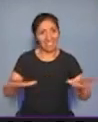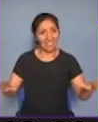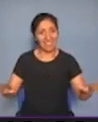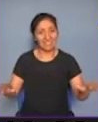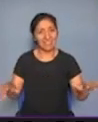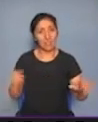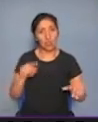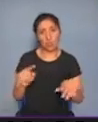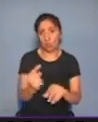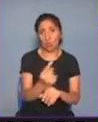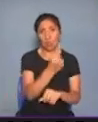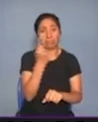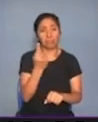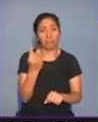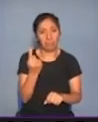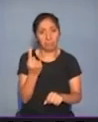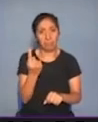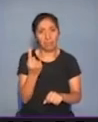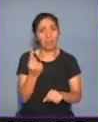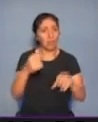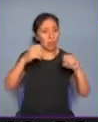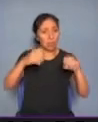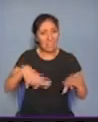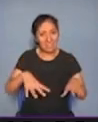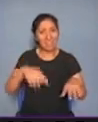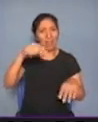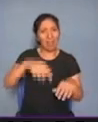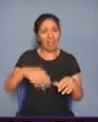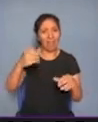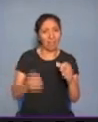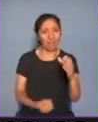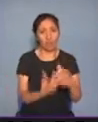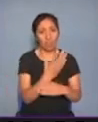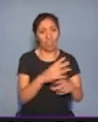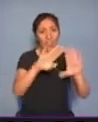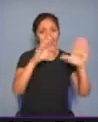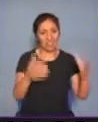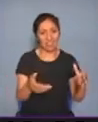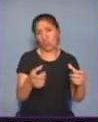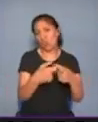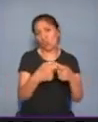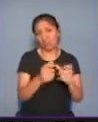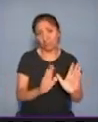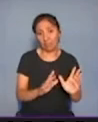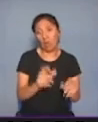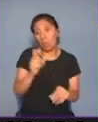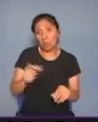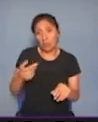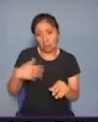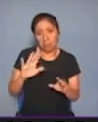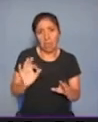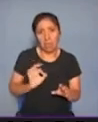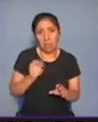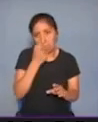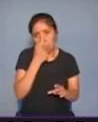los los primeros que sembraron esa semilla los fundadores de la institución o personal que está acá hace más de 25 años